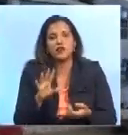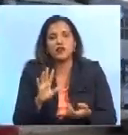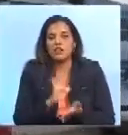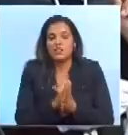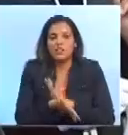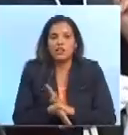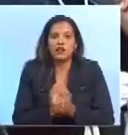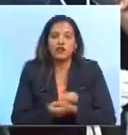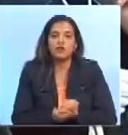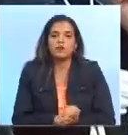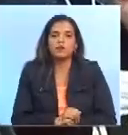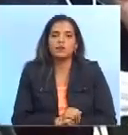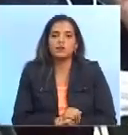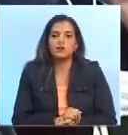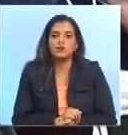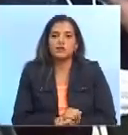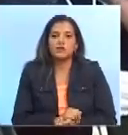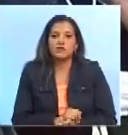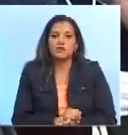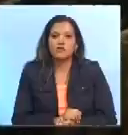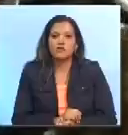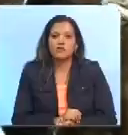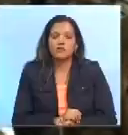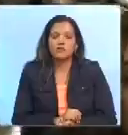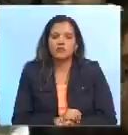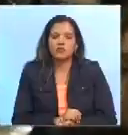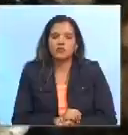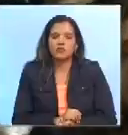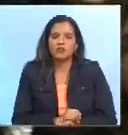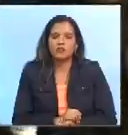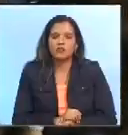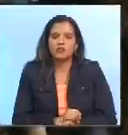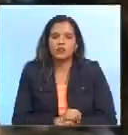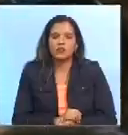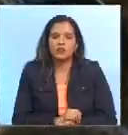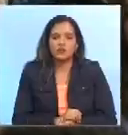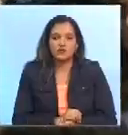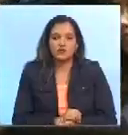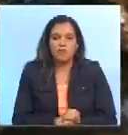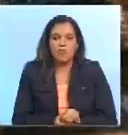tema. Con imágenes de Daniel Pérez, Andrea Chere, Telecosta.